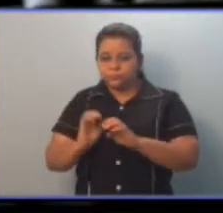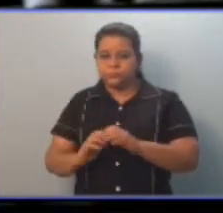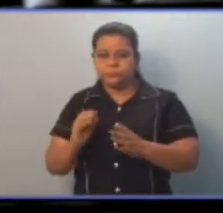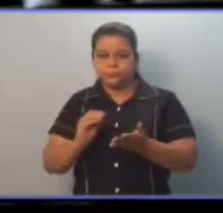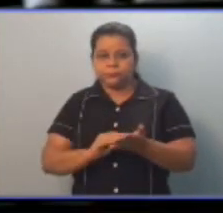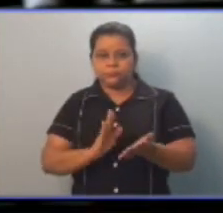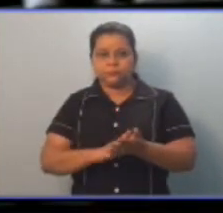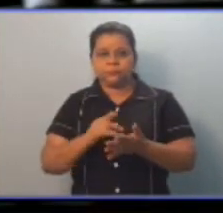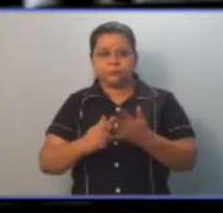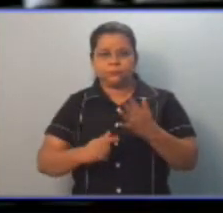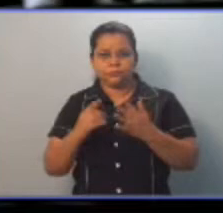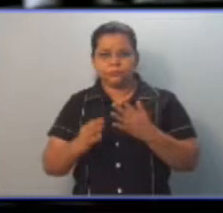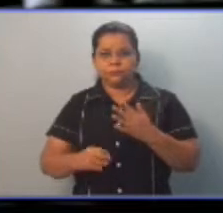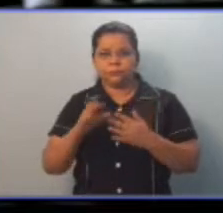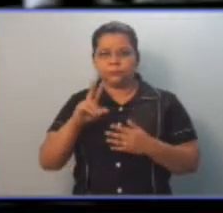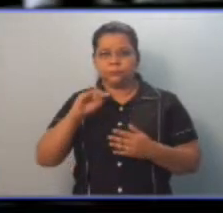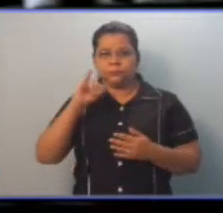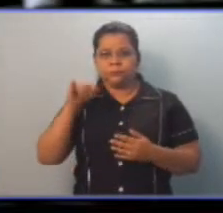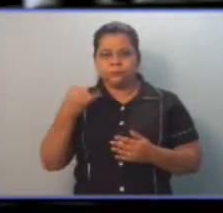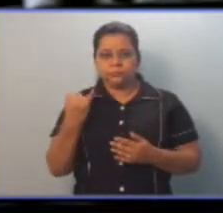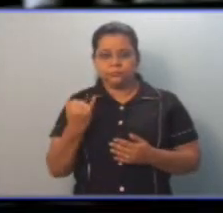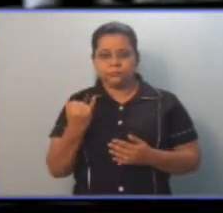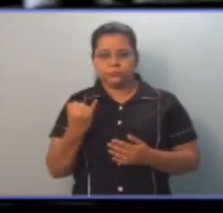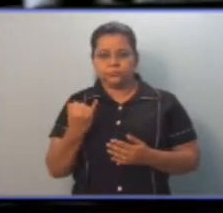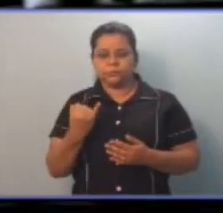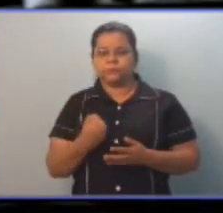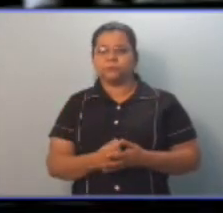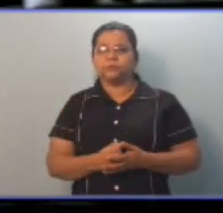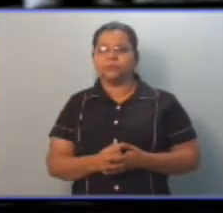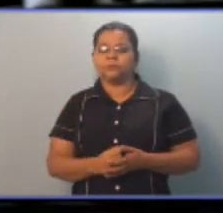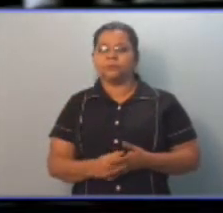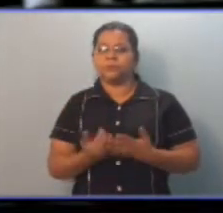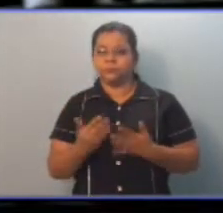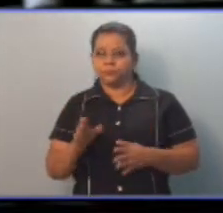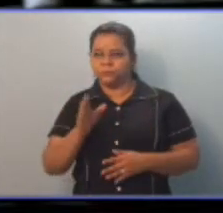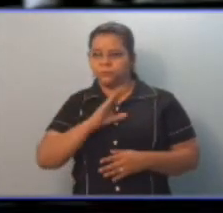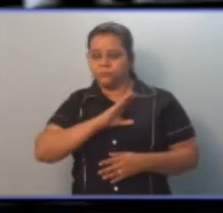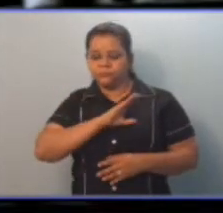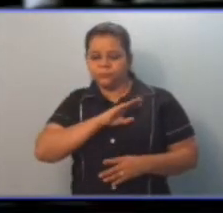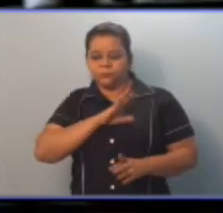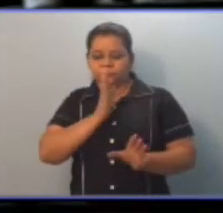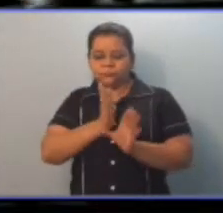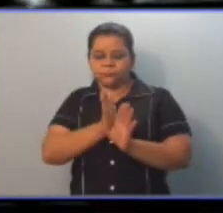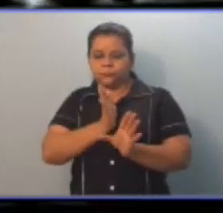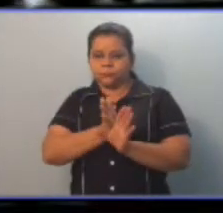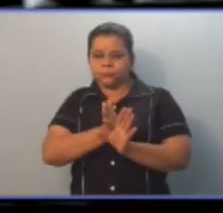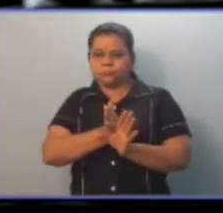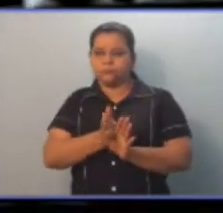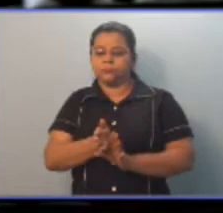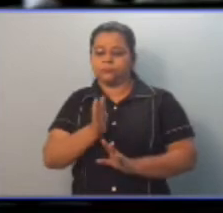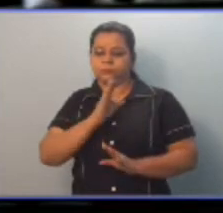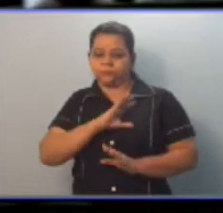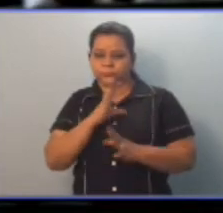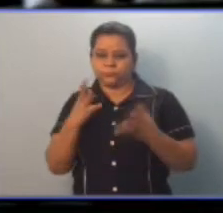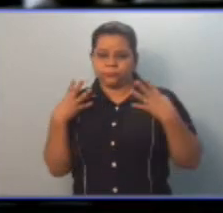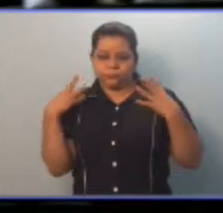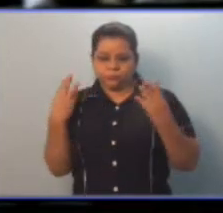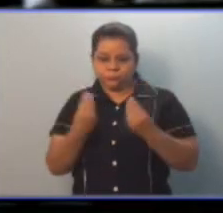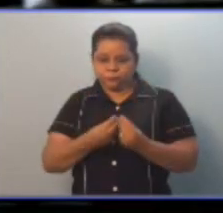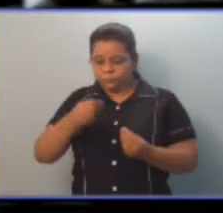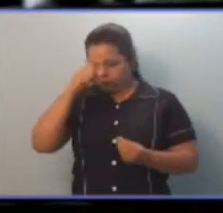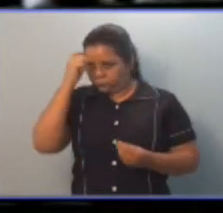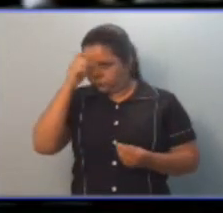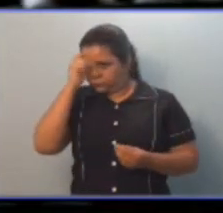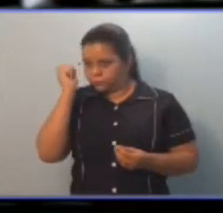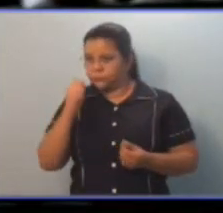ley del Consejo Nacional de la Judicatura, tanto de carácter psicológico como de carácter sociolaboral,